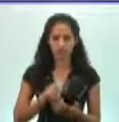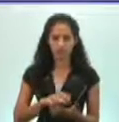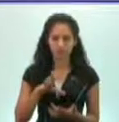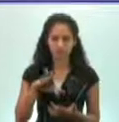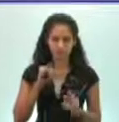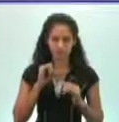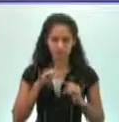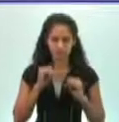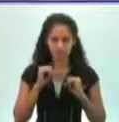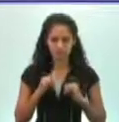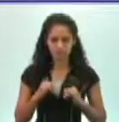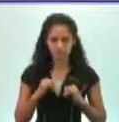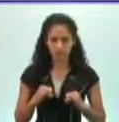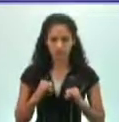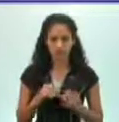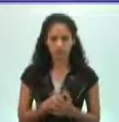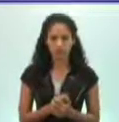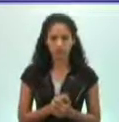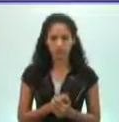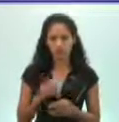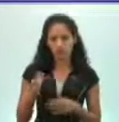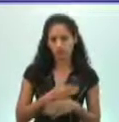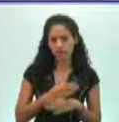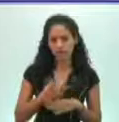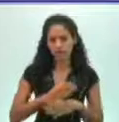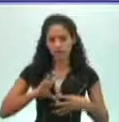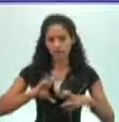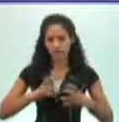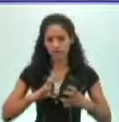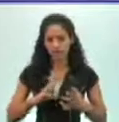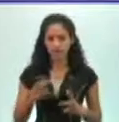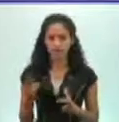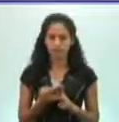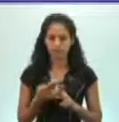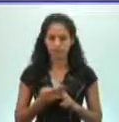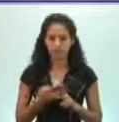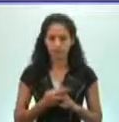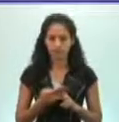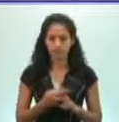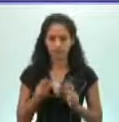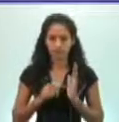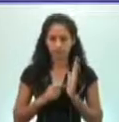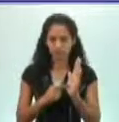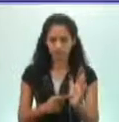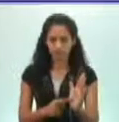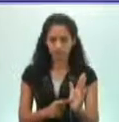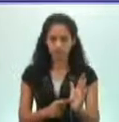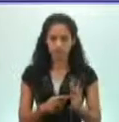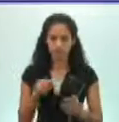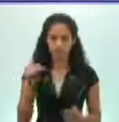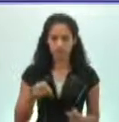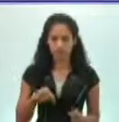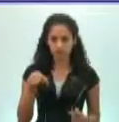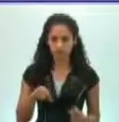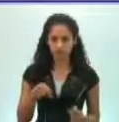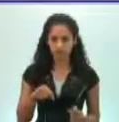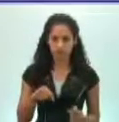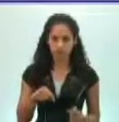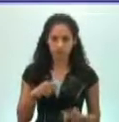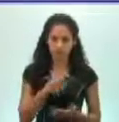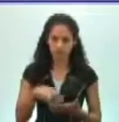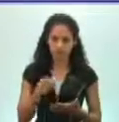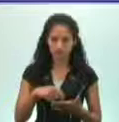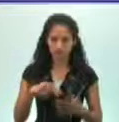los datos a través de las distintas formas que tenemos para representarlos. Es que vamos a tomar